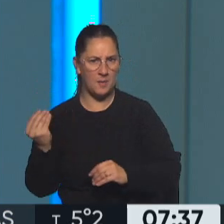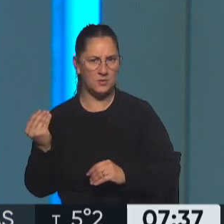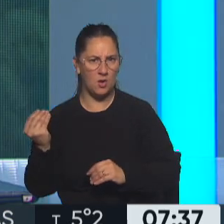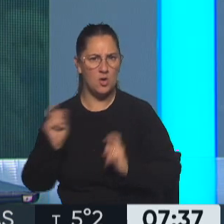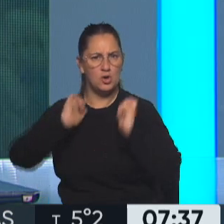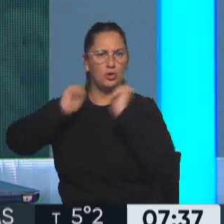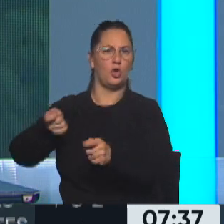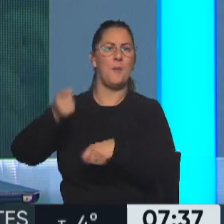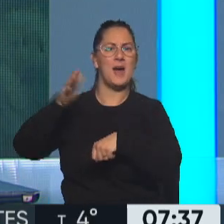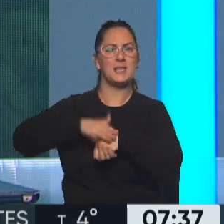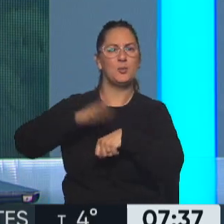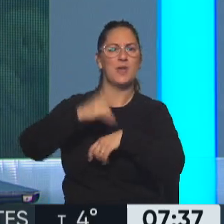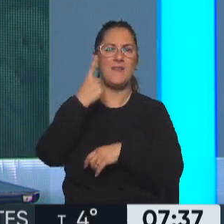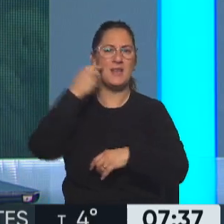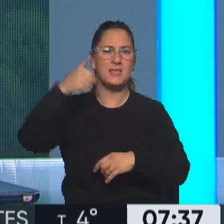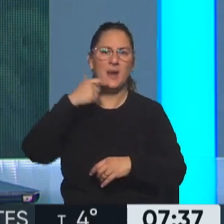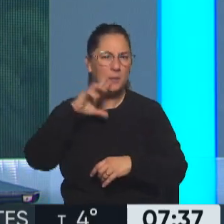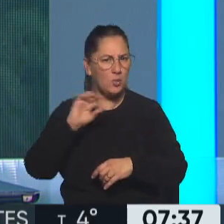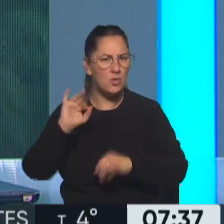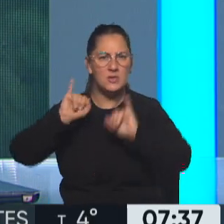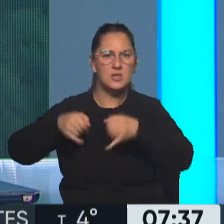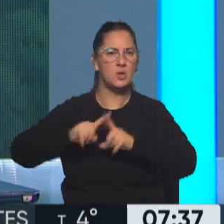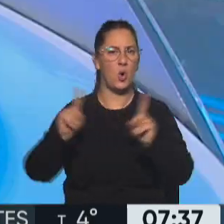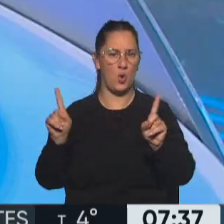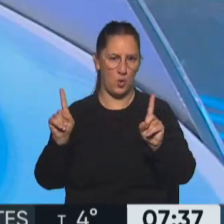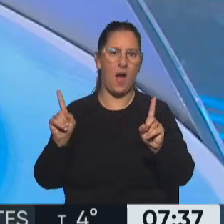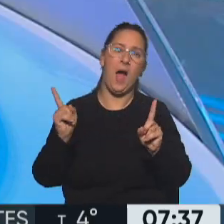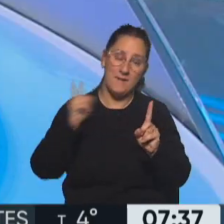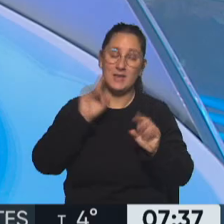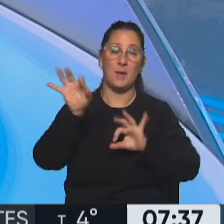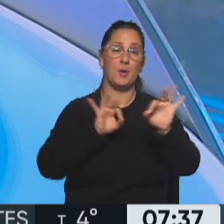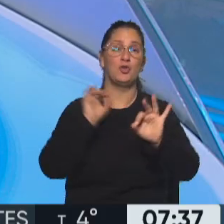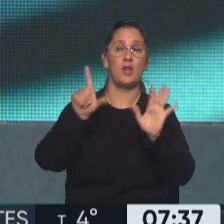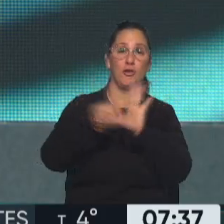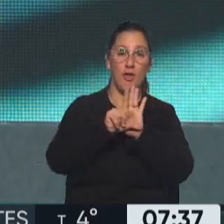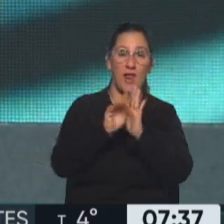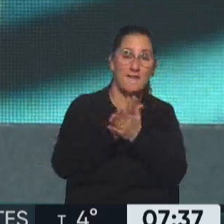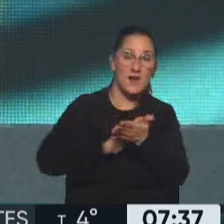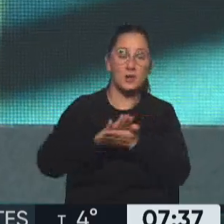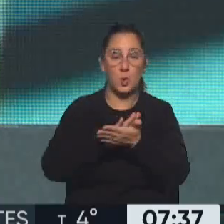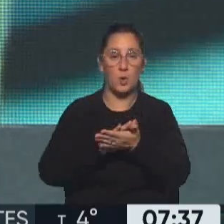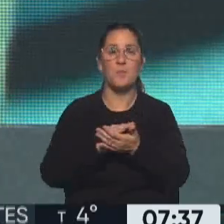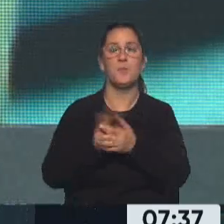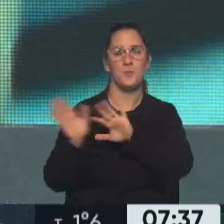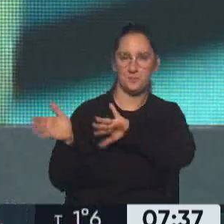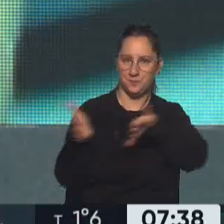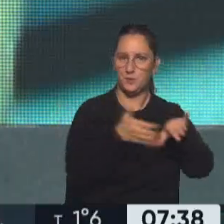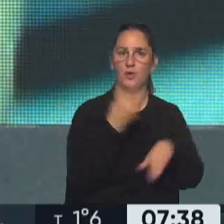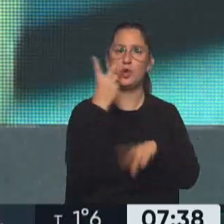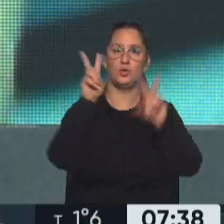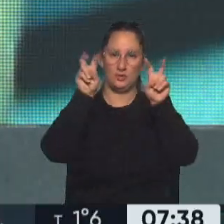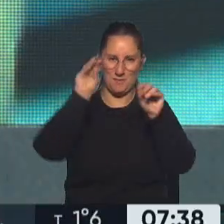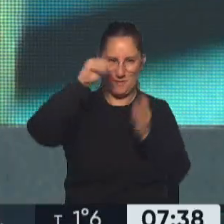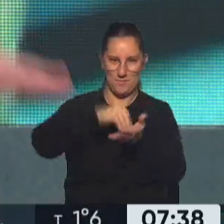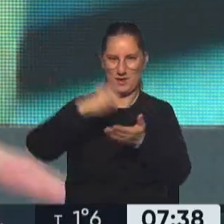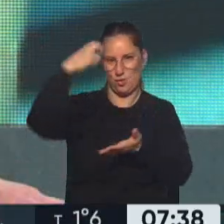responsable inscripto? Bueno, algunas preguntas que vienen a resolver este proyecto de ley. Y nos quedamos en el Congreso por dos temas más importantísimos. A ver, con Fer,